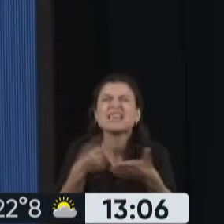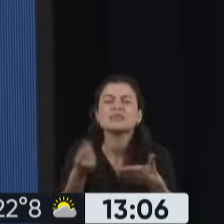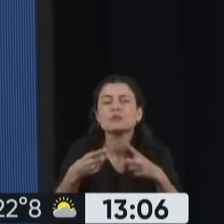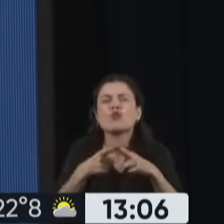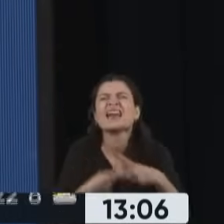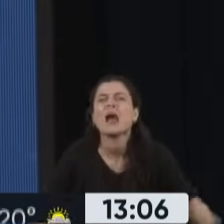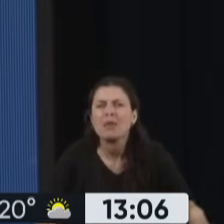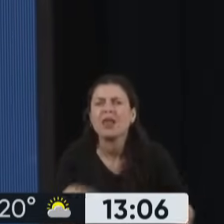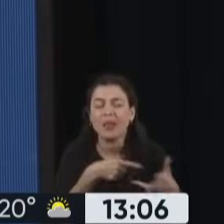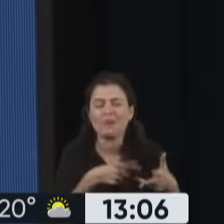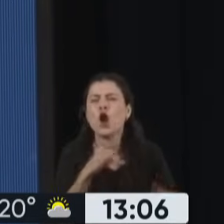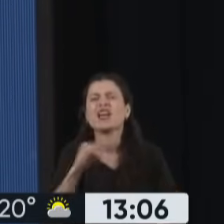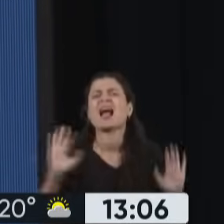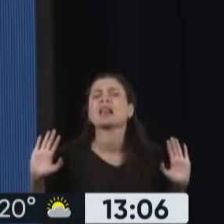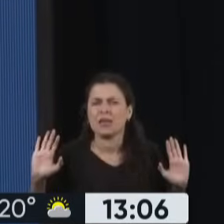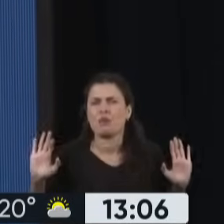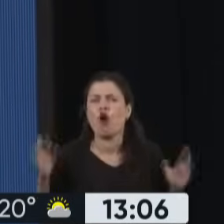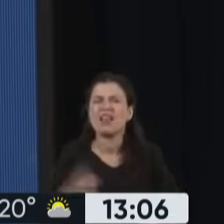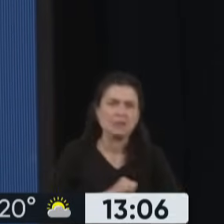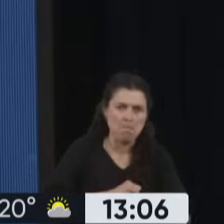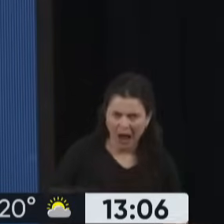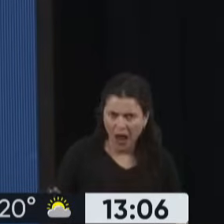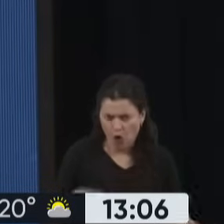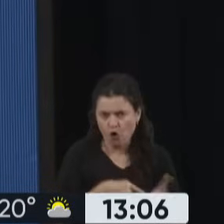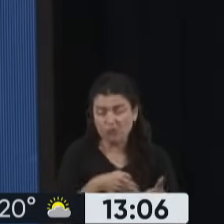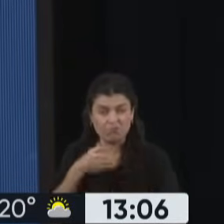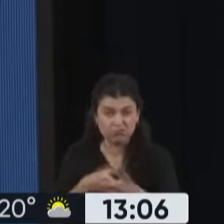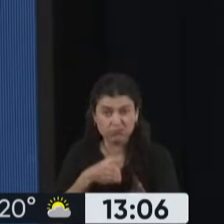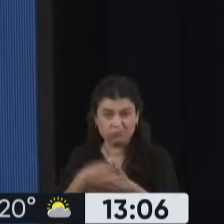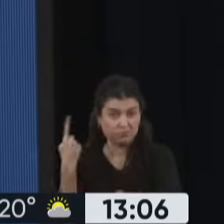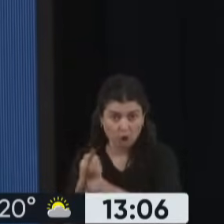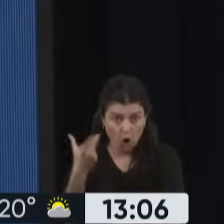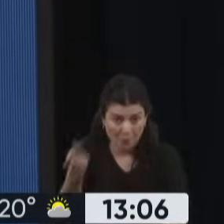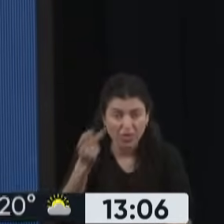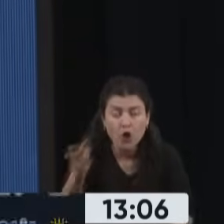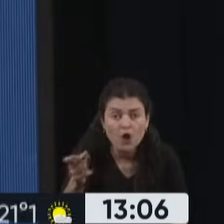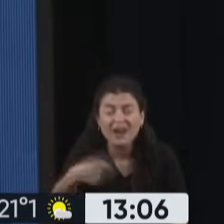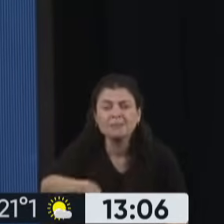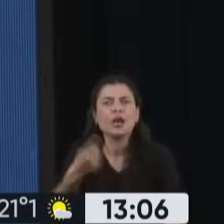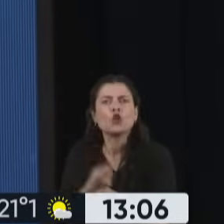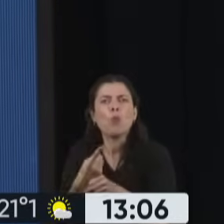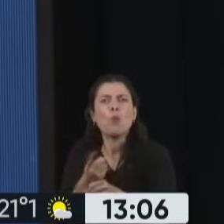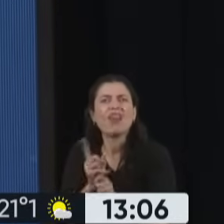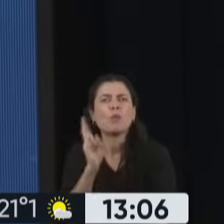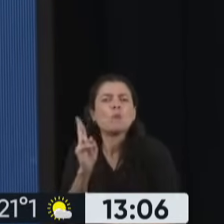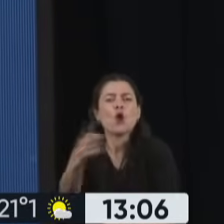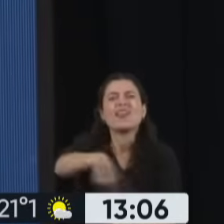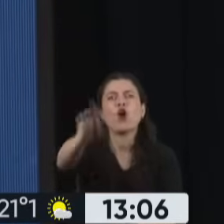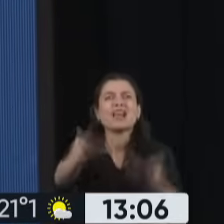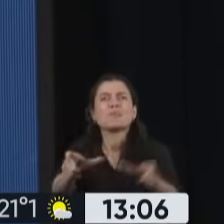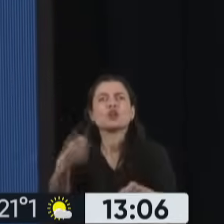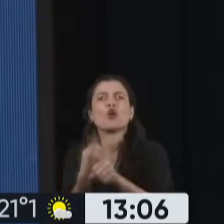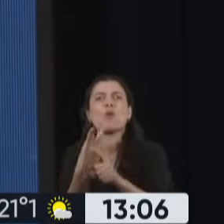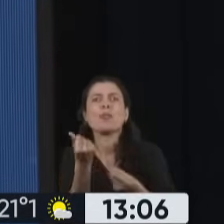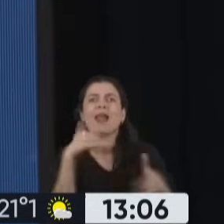monstruosa, porque básicamente lo que hace es no permitirles que ustedes elijan en qué quieren ahorrar. Con